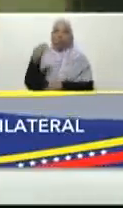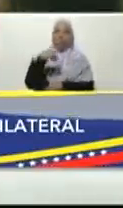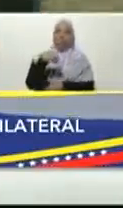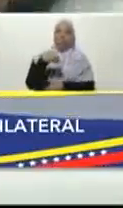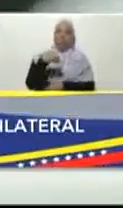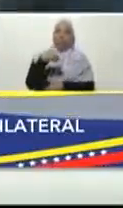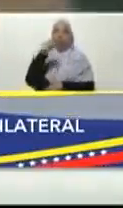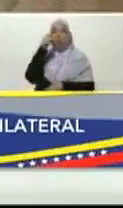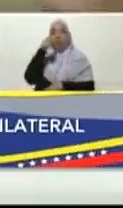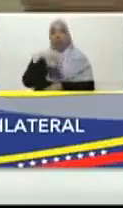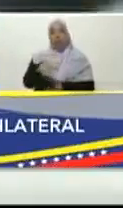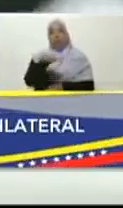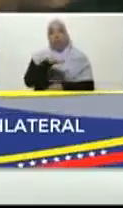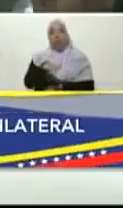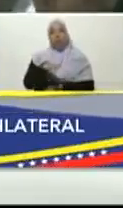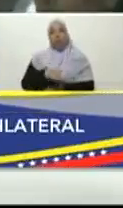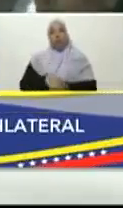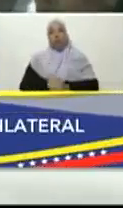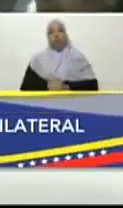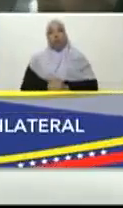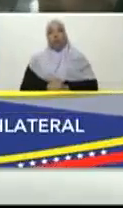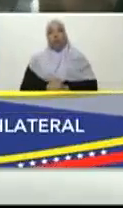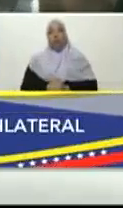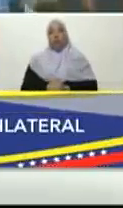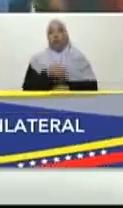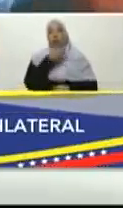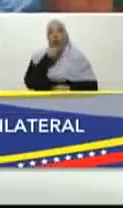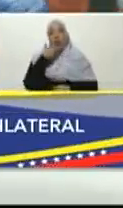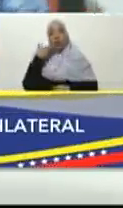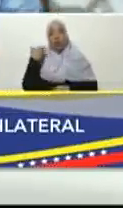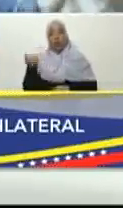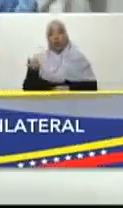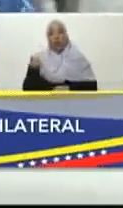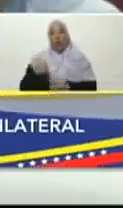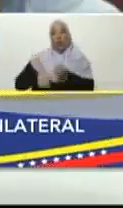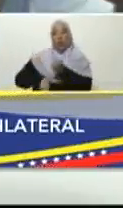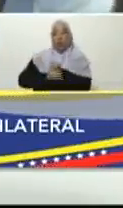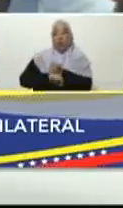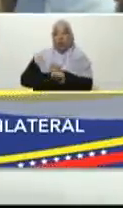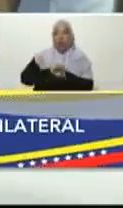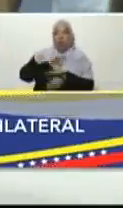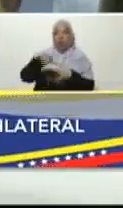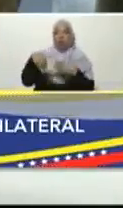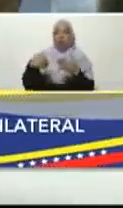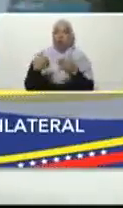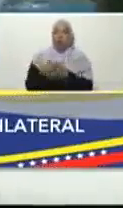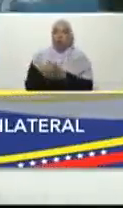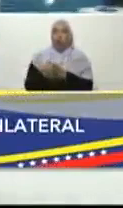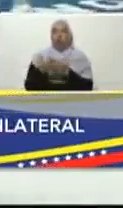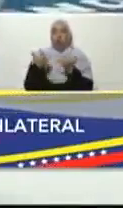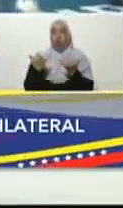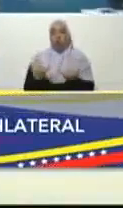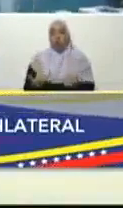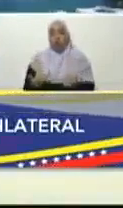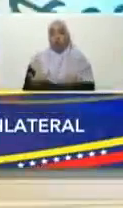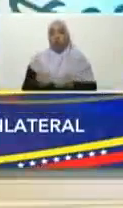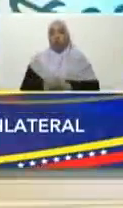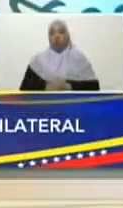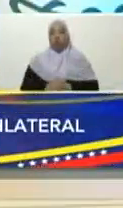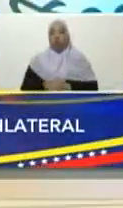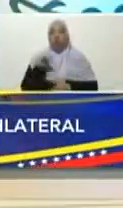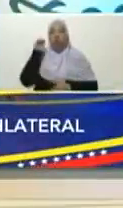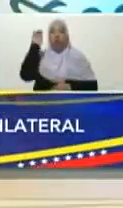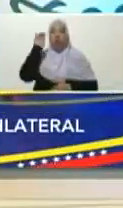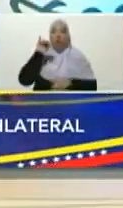pueblos recuerdan a Diego Armando Maradona, el mejor futbolista de todos los tiempos del